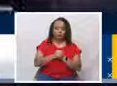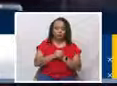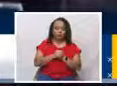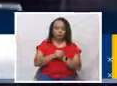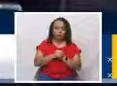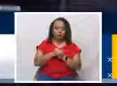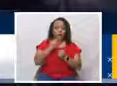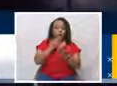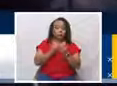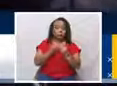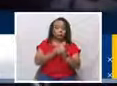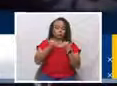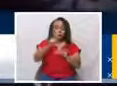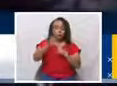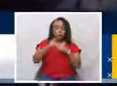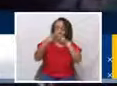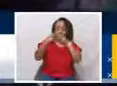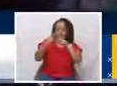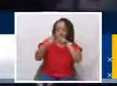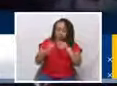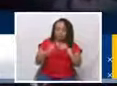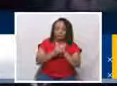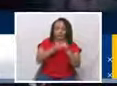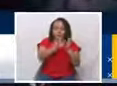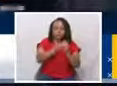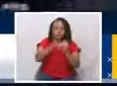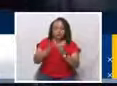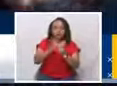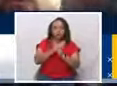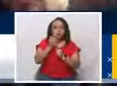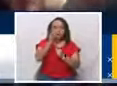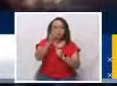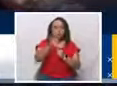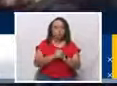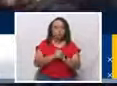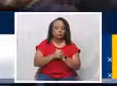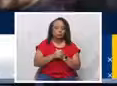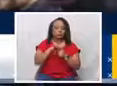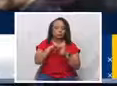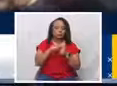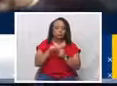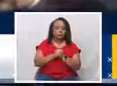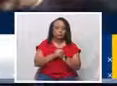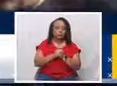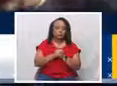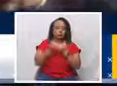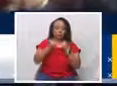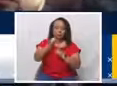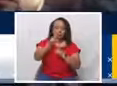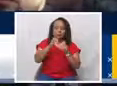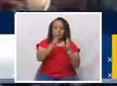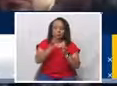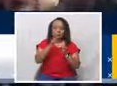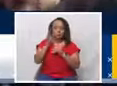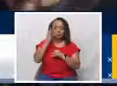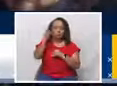Pues bueno, ahora tenemos que sentarnos a preparar lo que sigue. Entonces toca planificar lo que